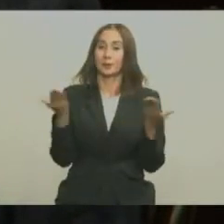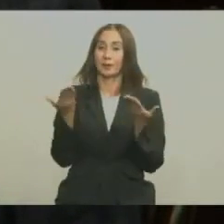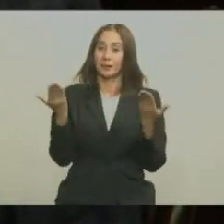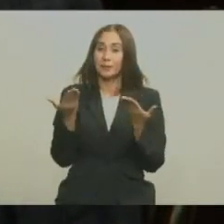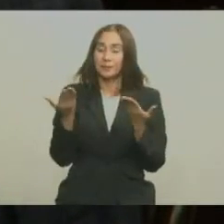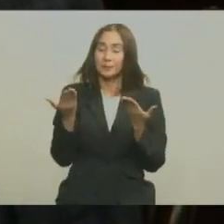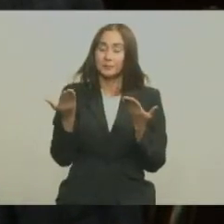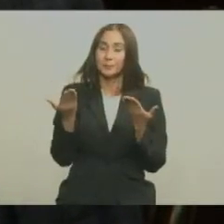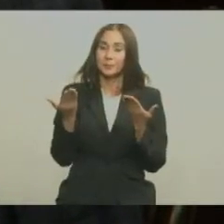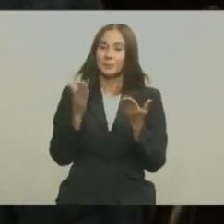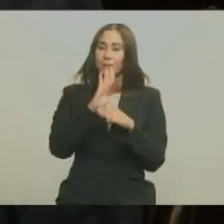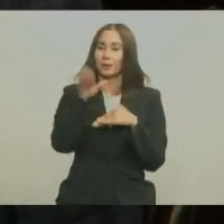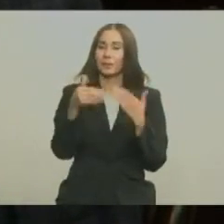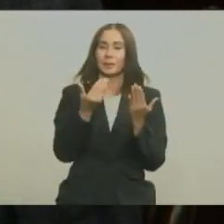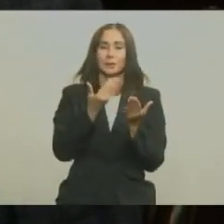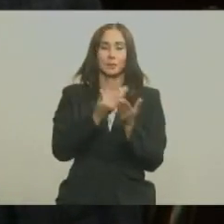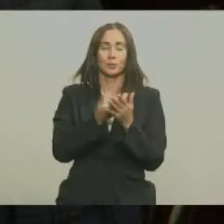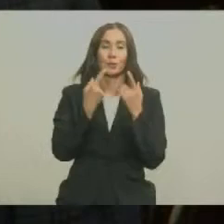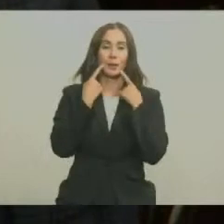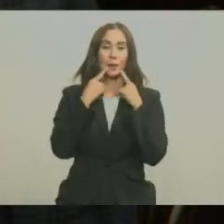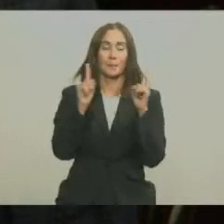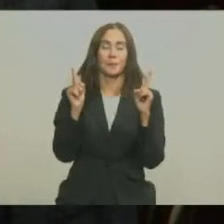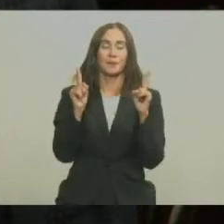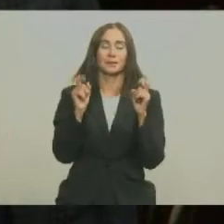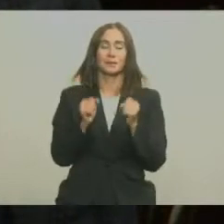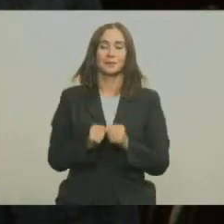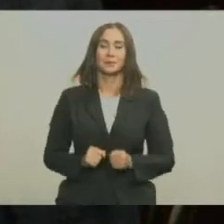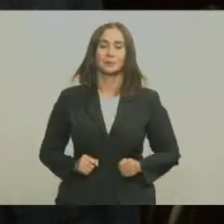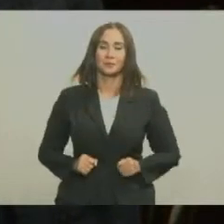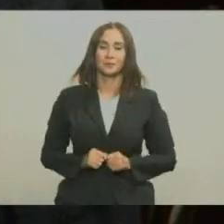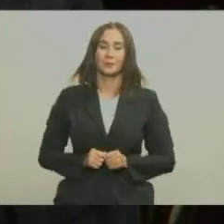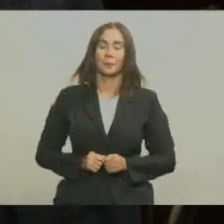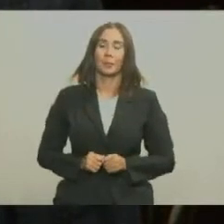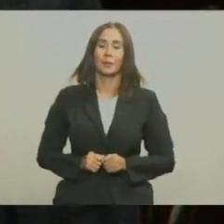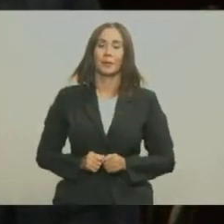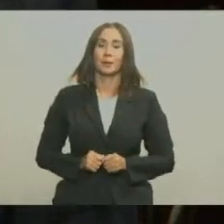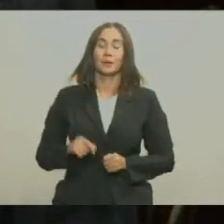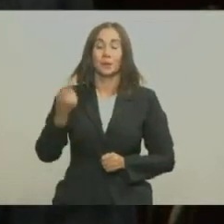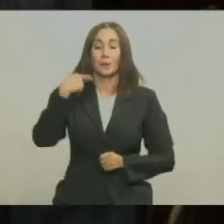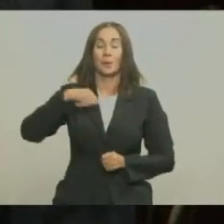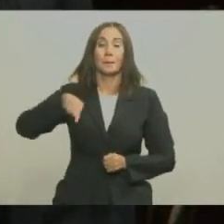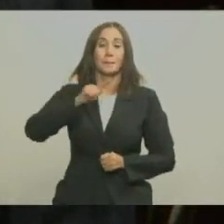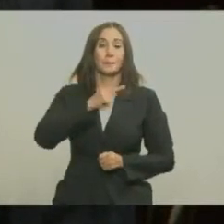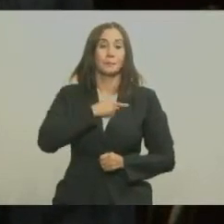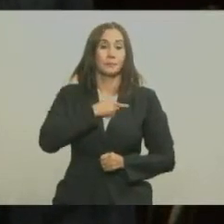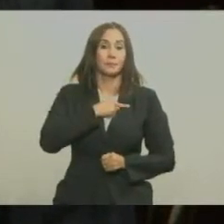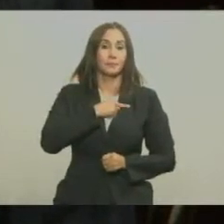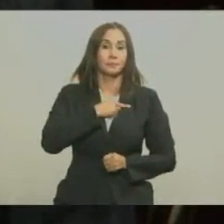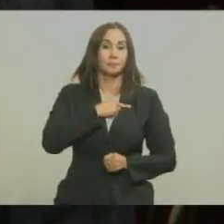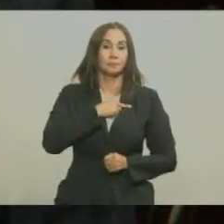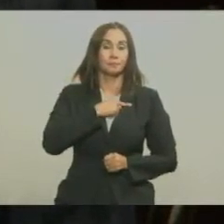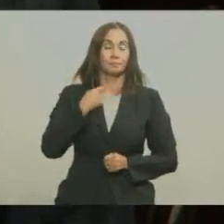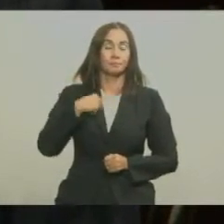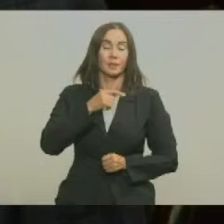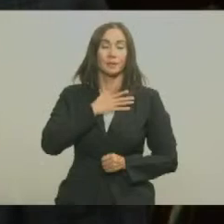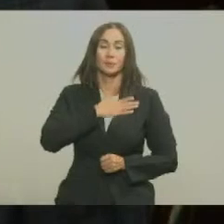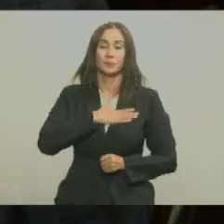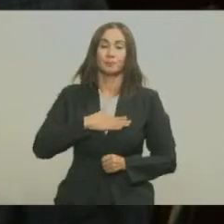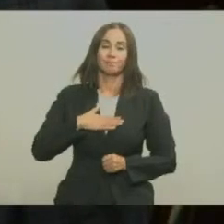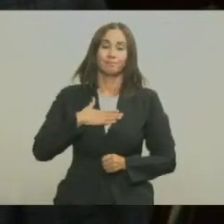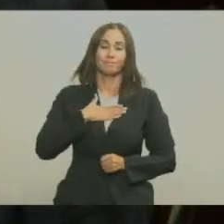y toda la prensa en sentido general. Para nosotros es de gran